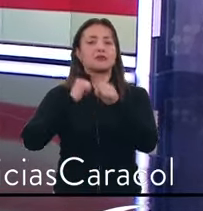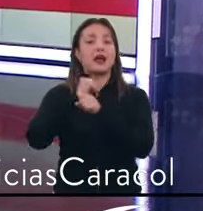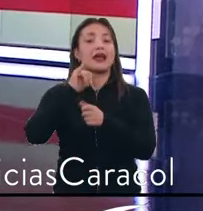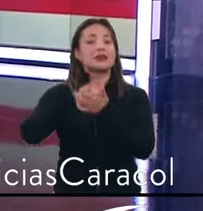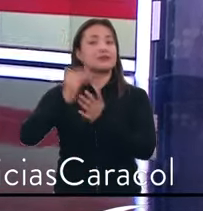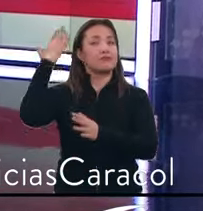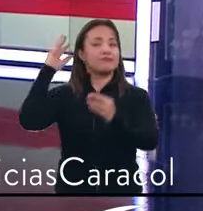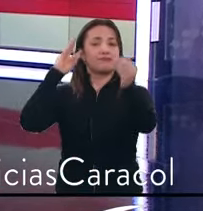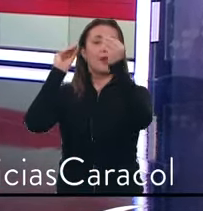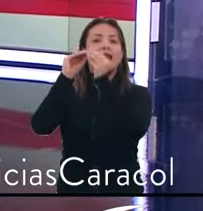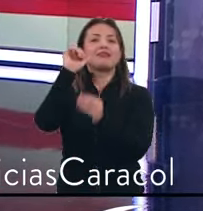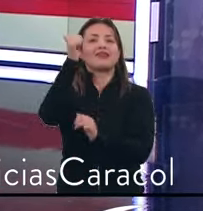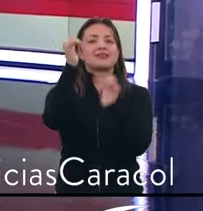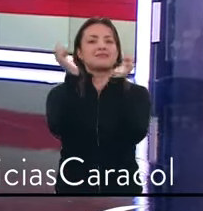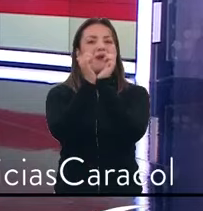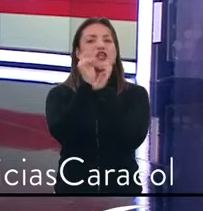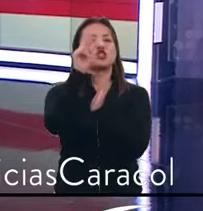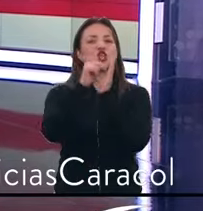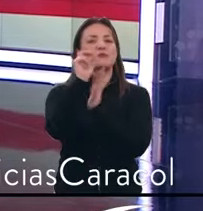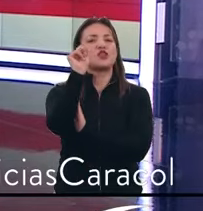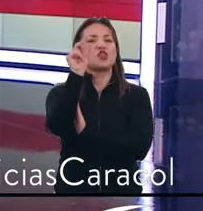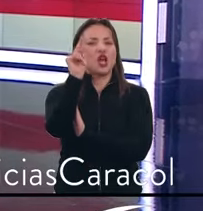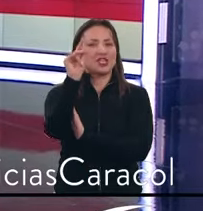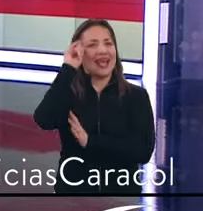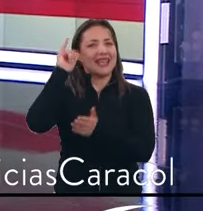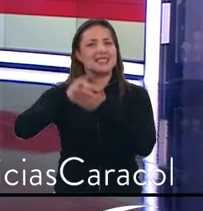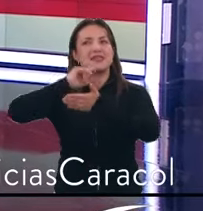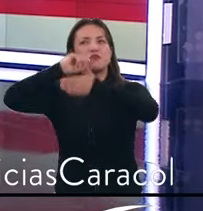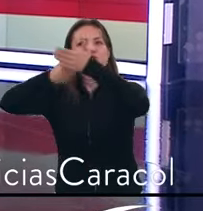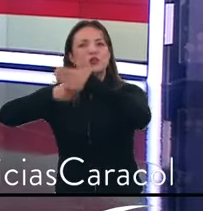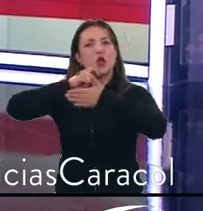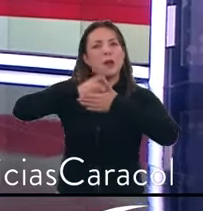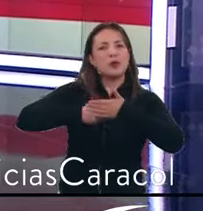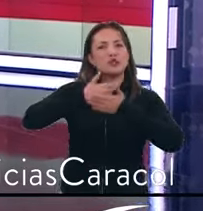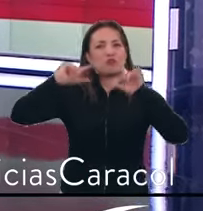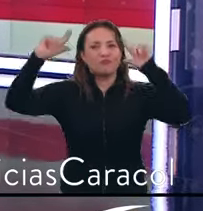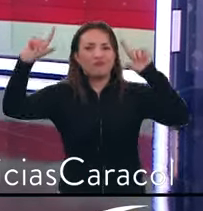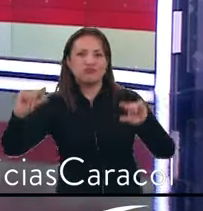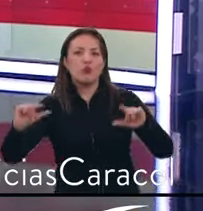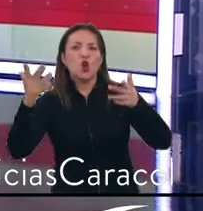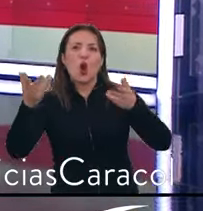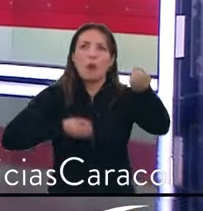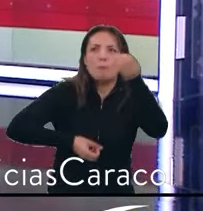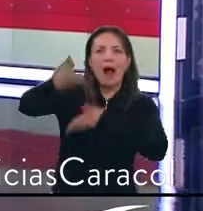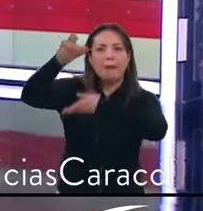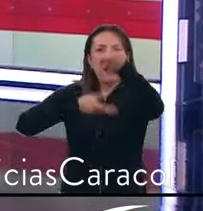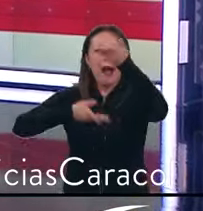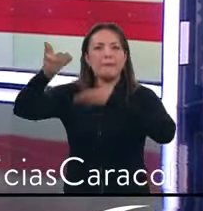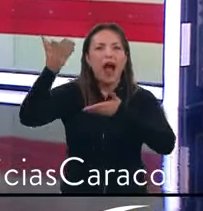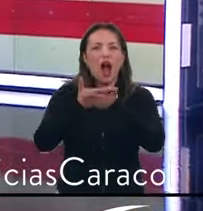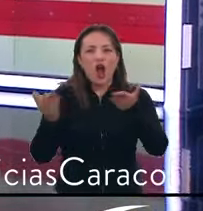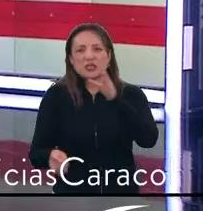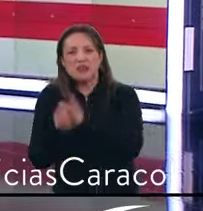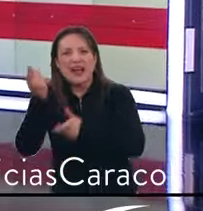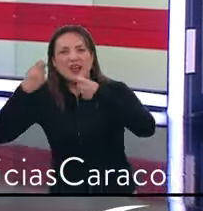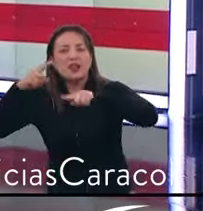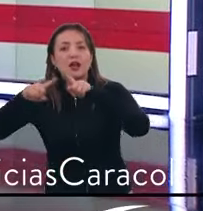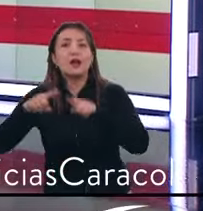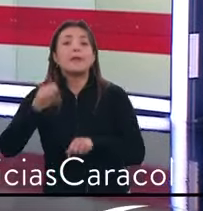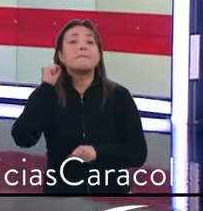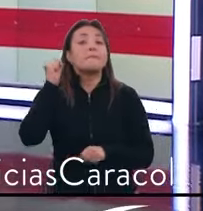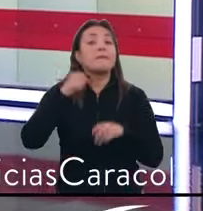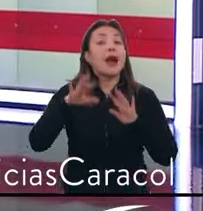acordó eliminar o reducir los aranceles para permitir el intercambio de cientos de productos entre los dos países. Uno de los sectores ganadores